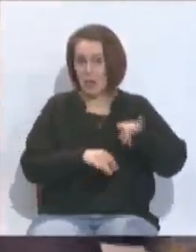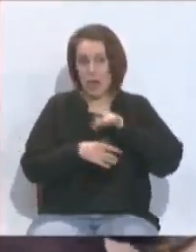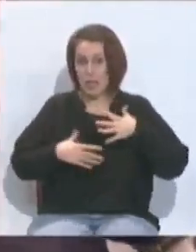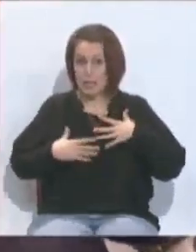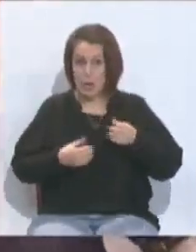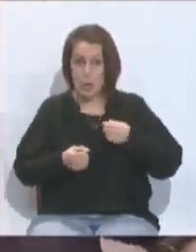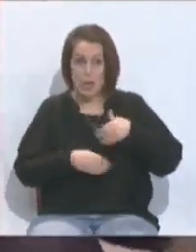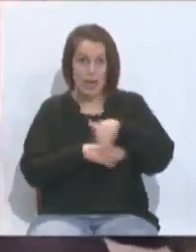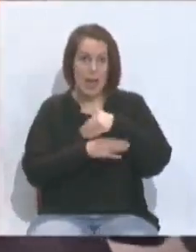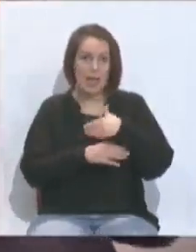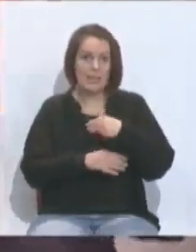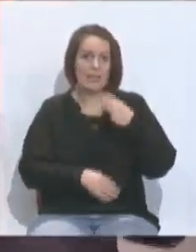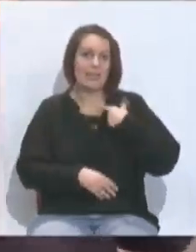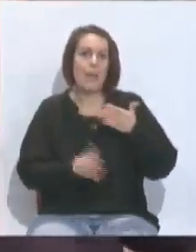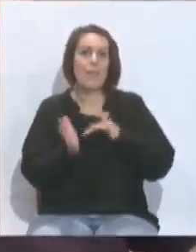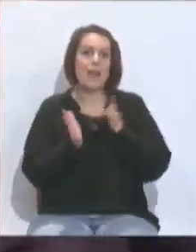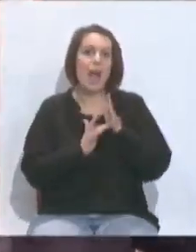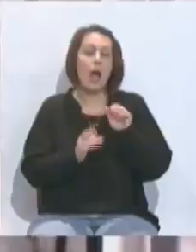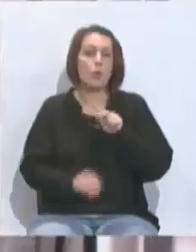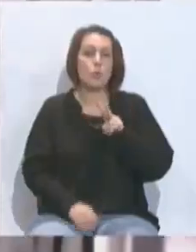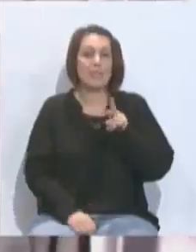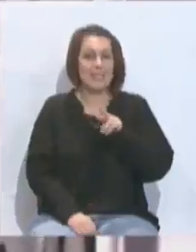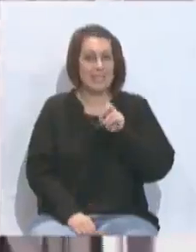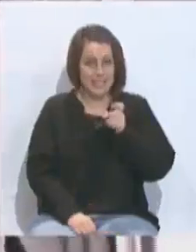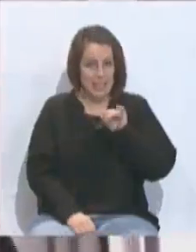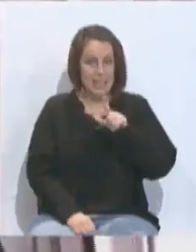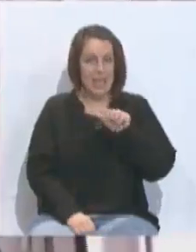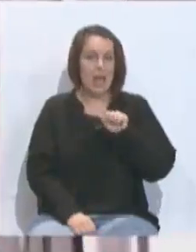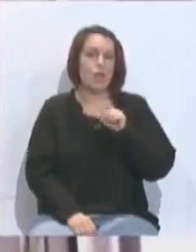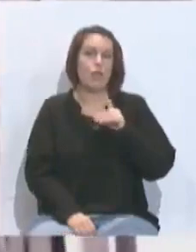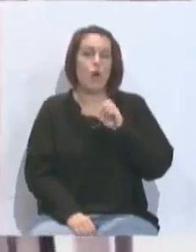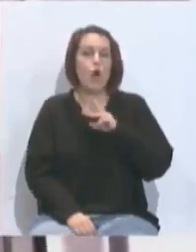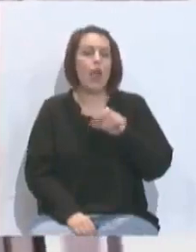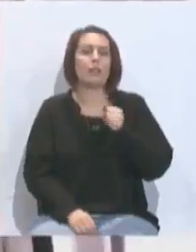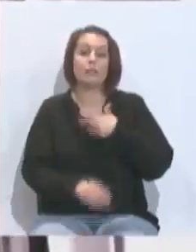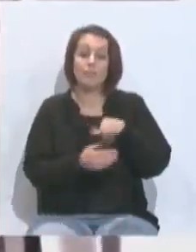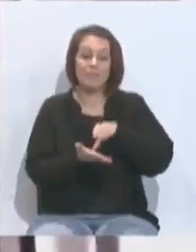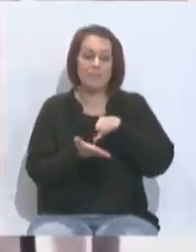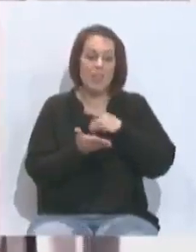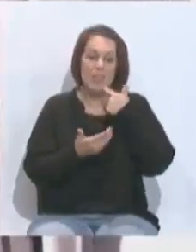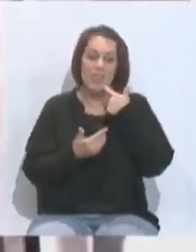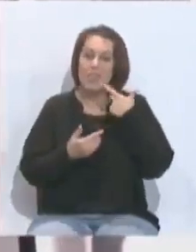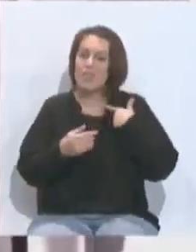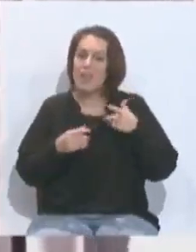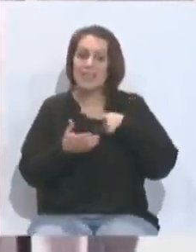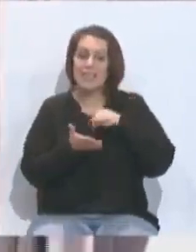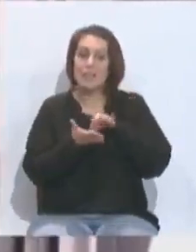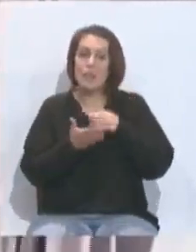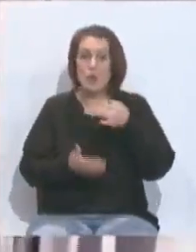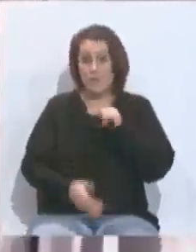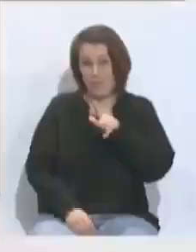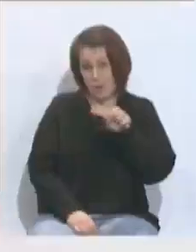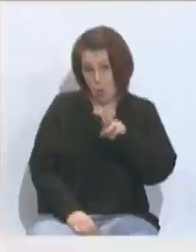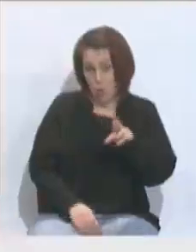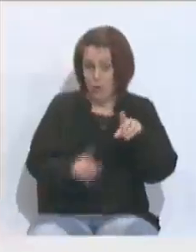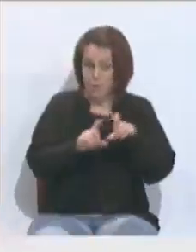de Salud en la calle María Auxiliadora de la capital ha denunciado impagos de la empresa concesionaria del servicio Bilur.